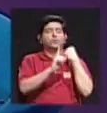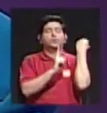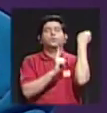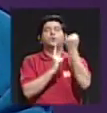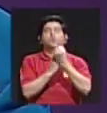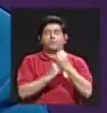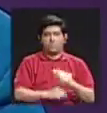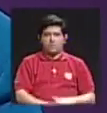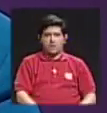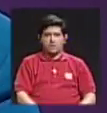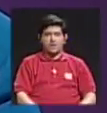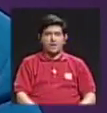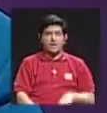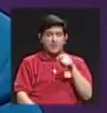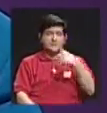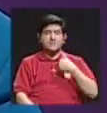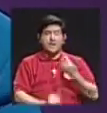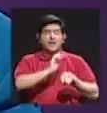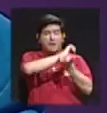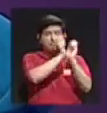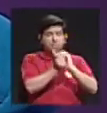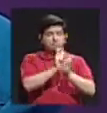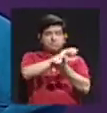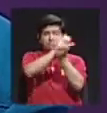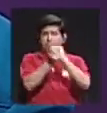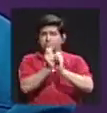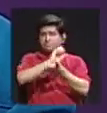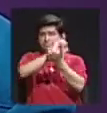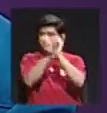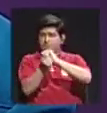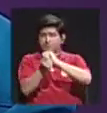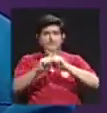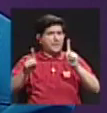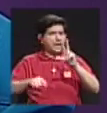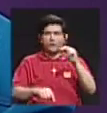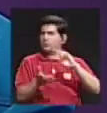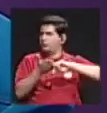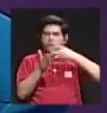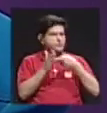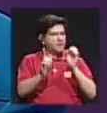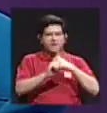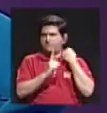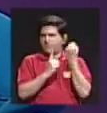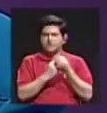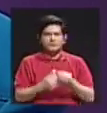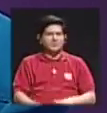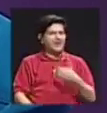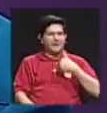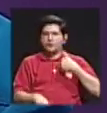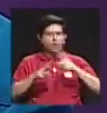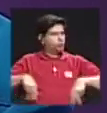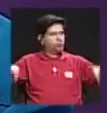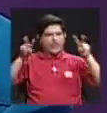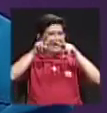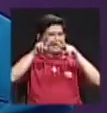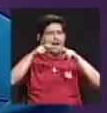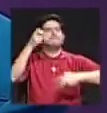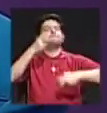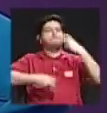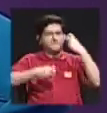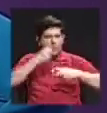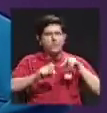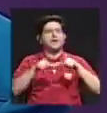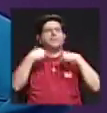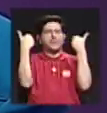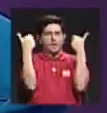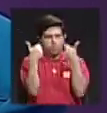sociedad que es mutante, que cambia, ¿verdad? Pero que tampoco es una sociedad que está exenta de valores. El problema es cuando